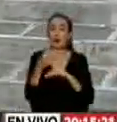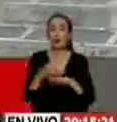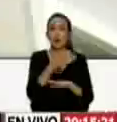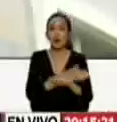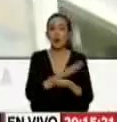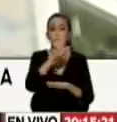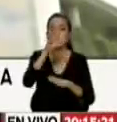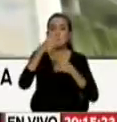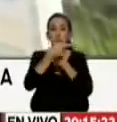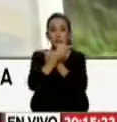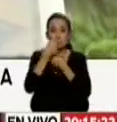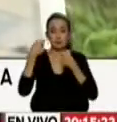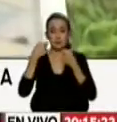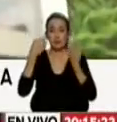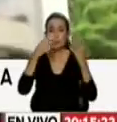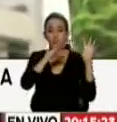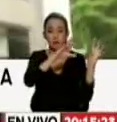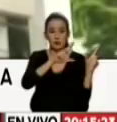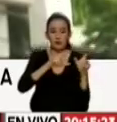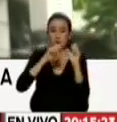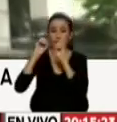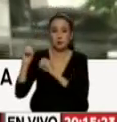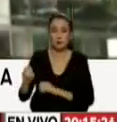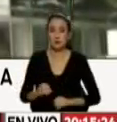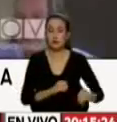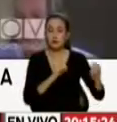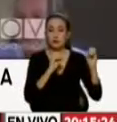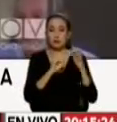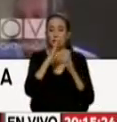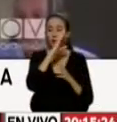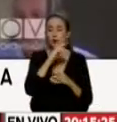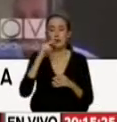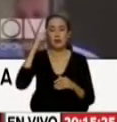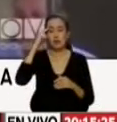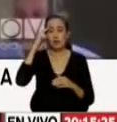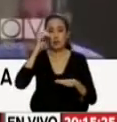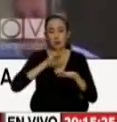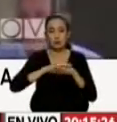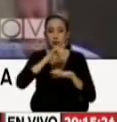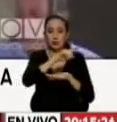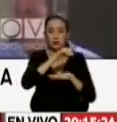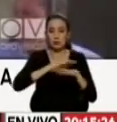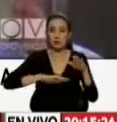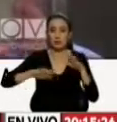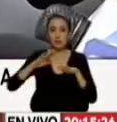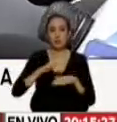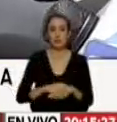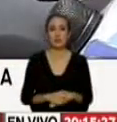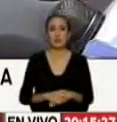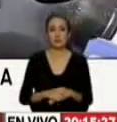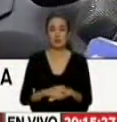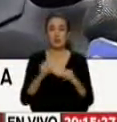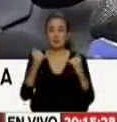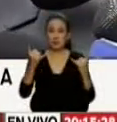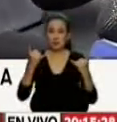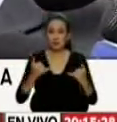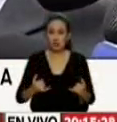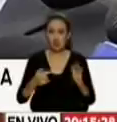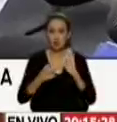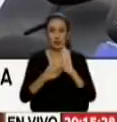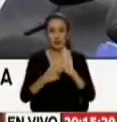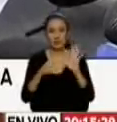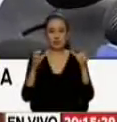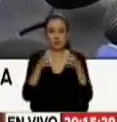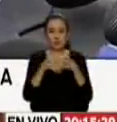de marzo por el delito de delincuencia organizada relacionada al caso Odebrecht, en el que vincula al expresidente Rafael Correa. Aquí hubo la